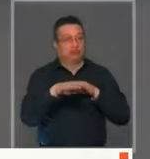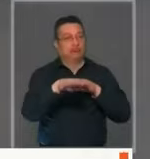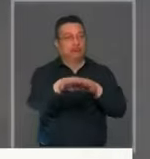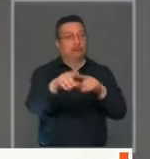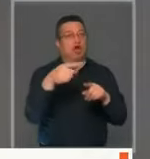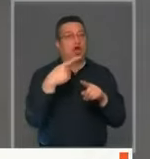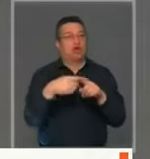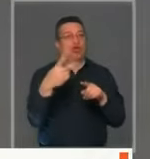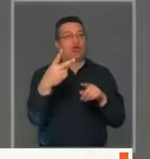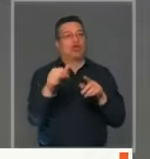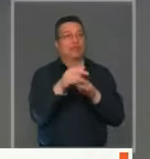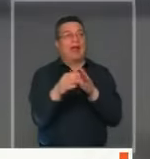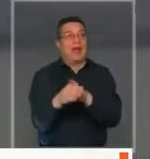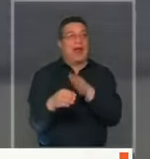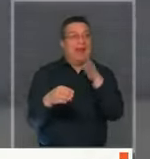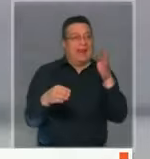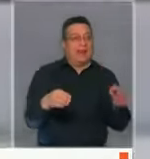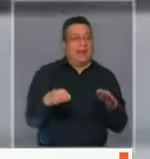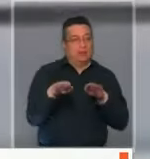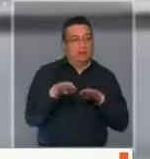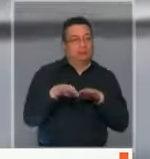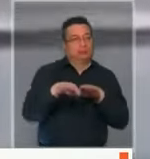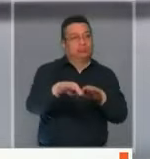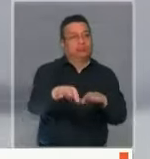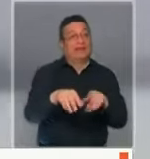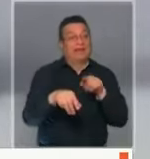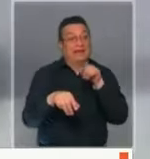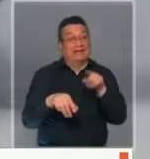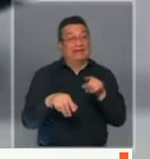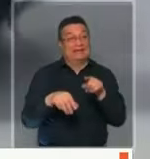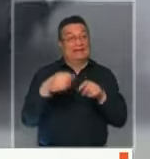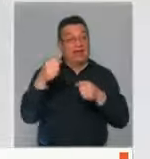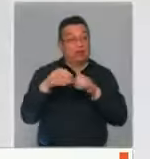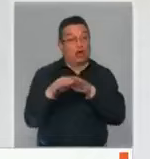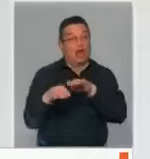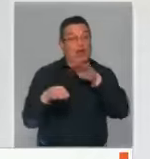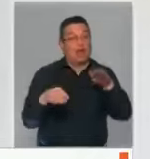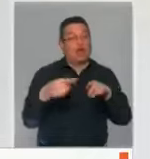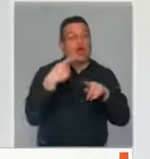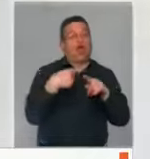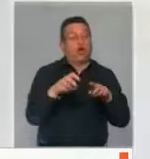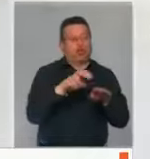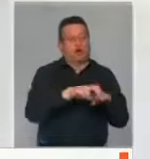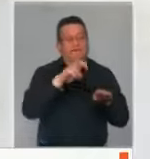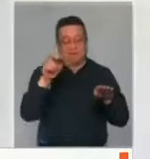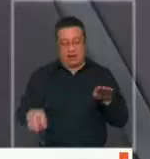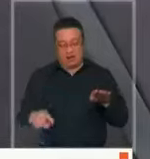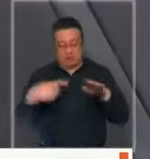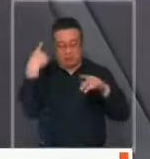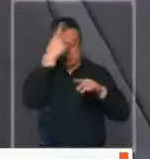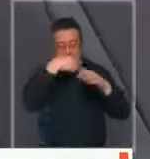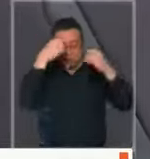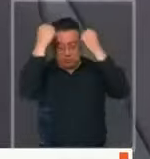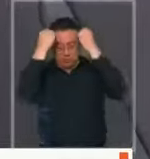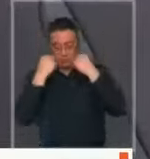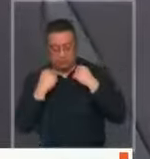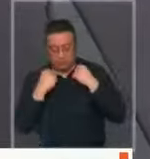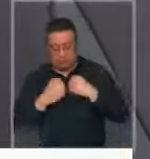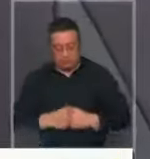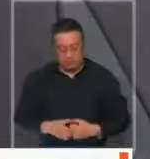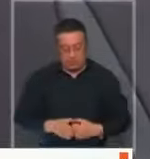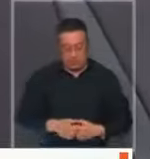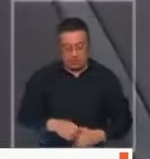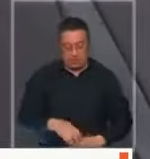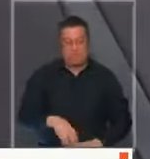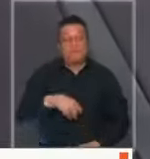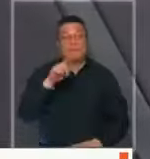de otro que estaba al lado y de ese auto que estaba al lado se bajó otro más, otro encapuchado. Hay que bajarse otro más del otro carro para que